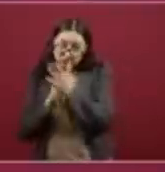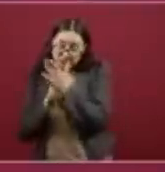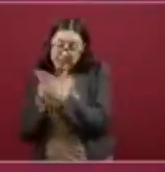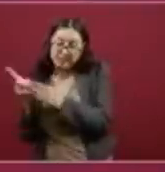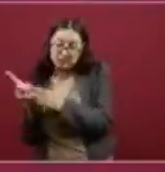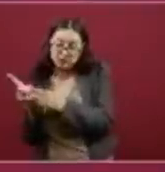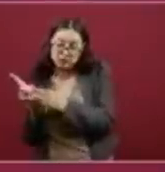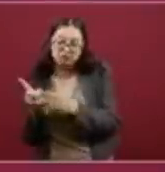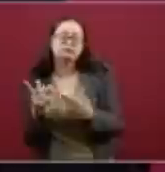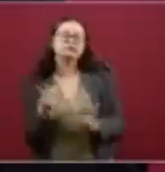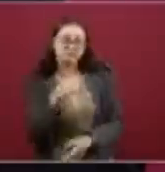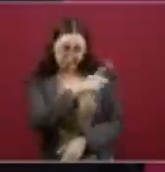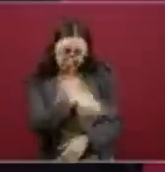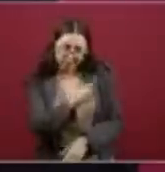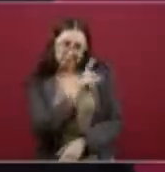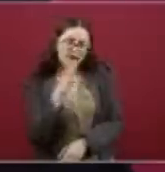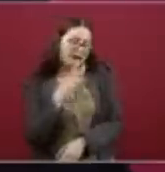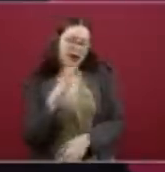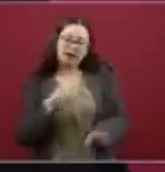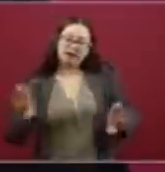existe esta prensa